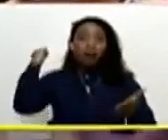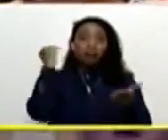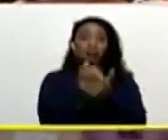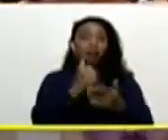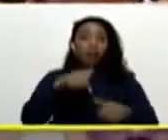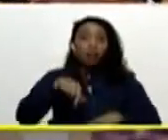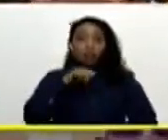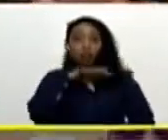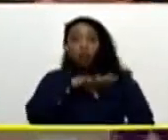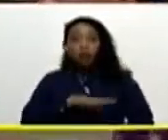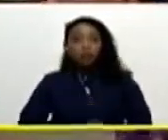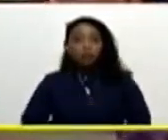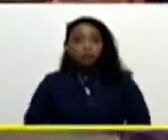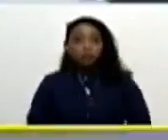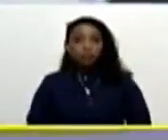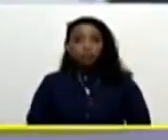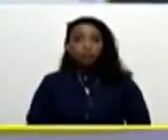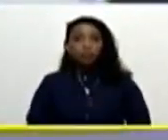historia.